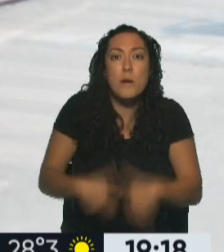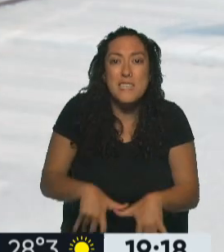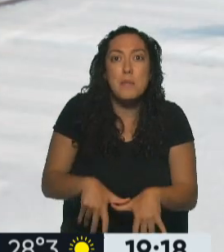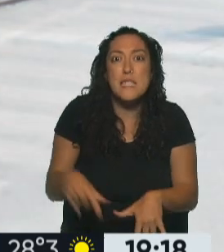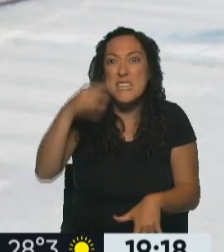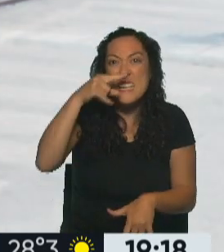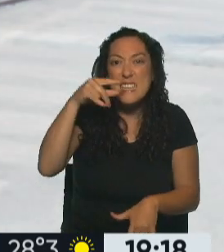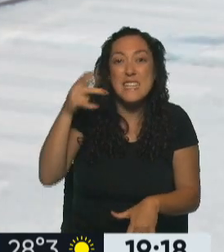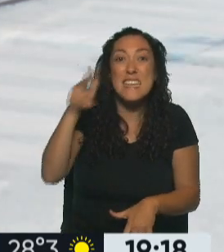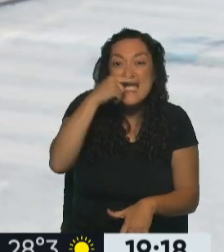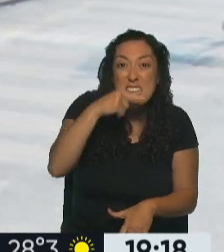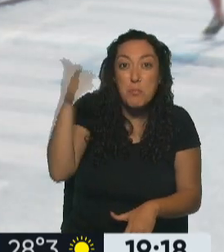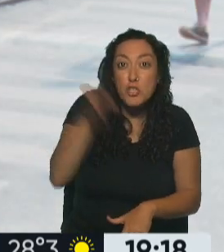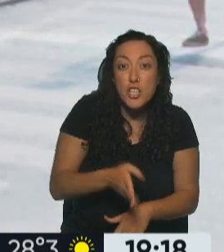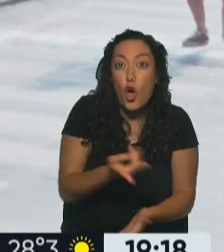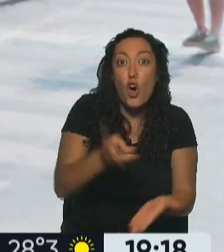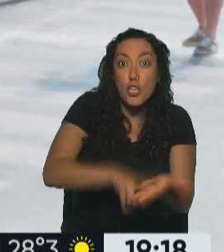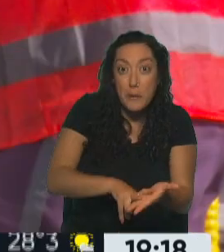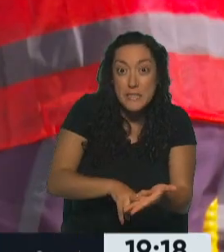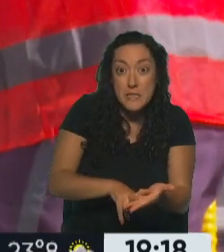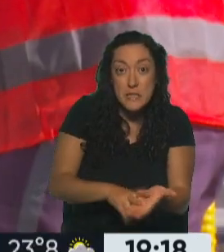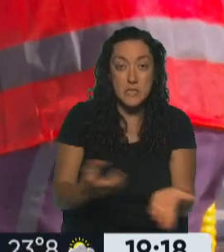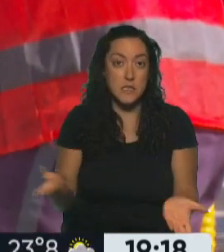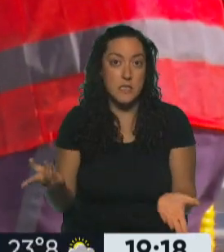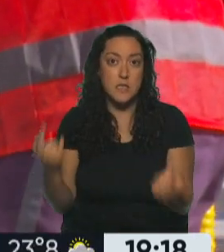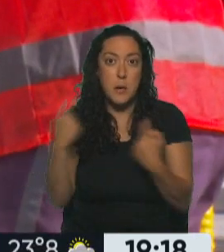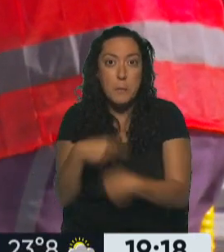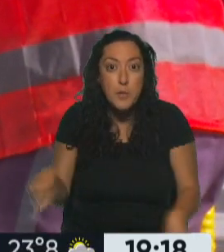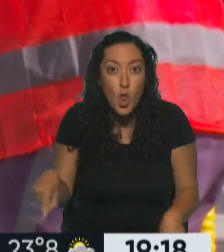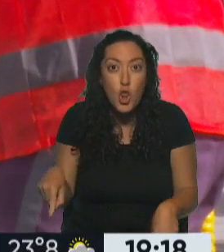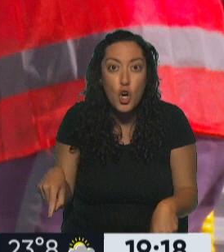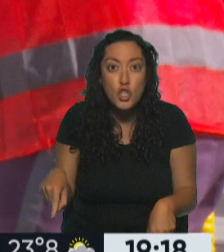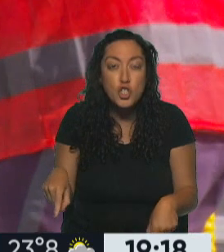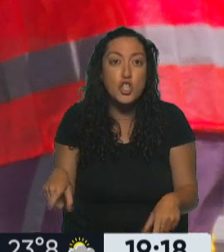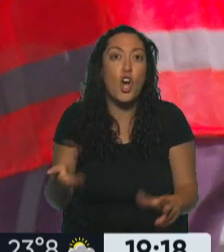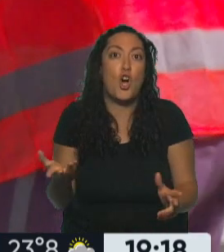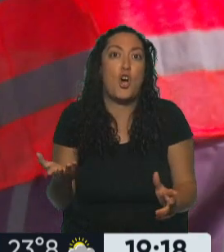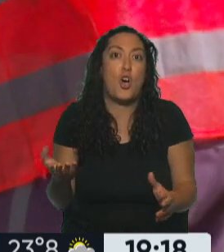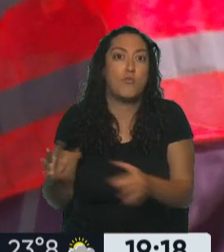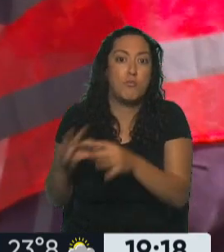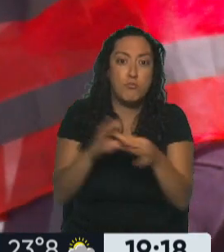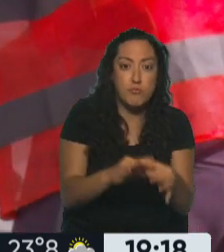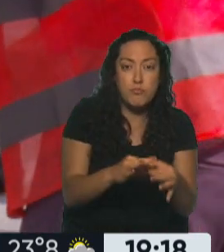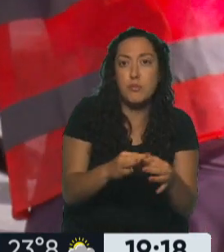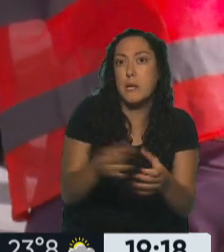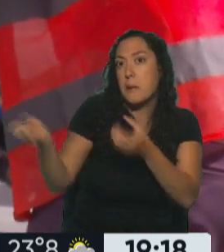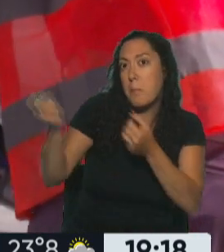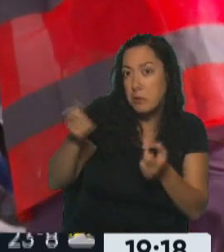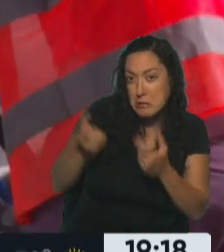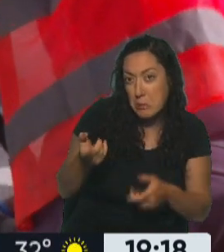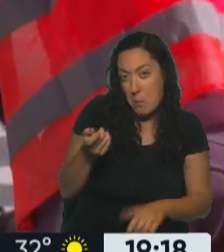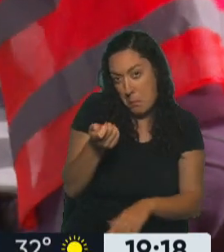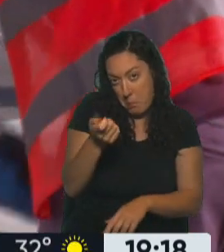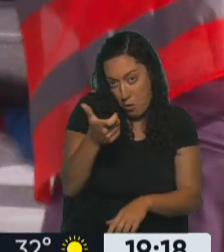37% otro aumento. Exacto. De un producto que solo marginalmente depende de alguna importación